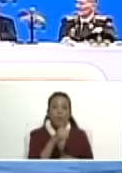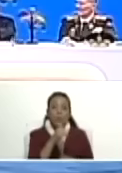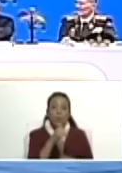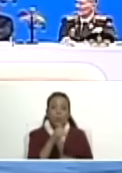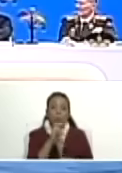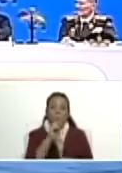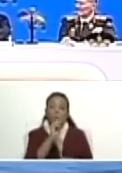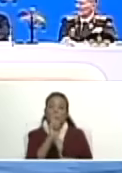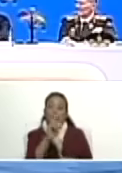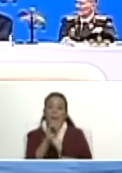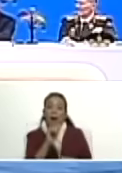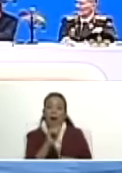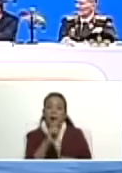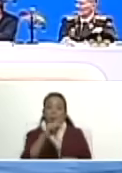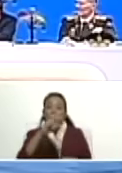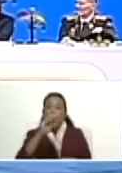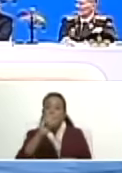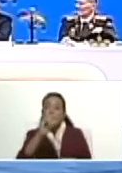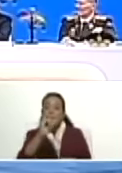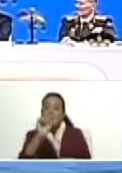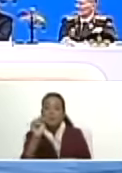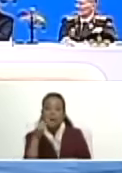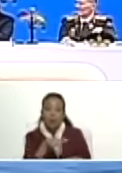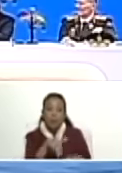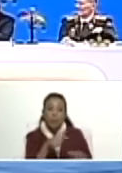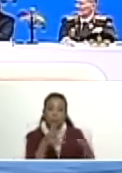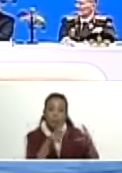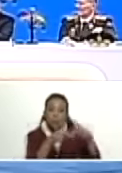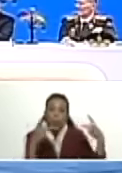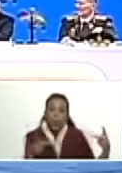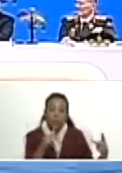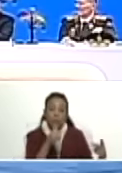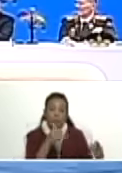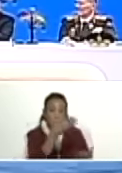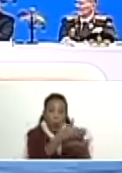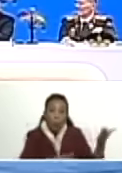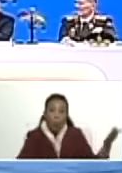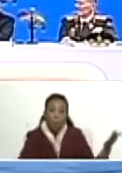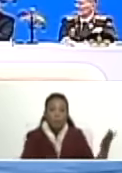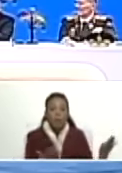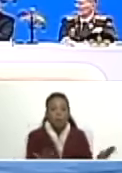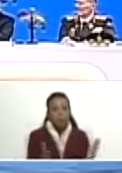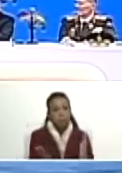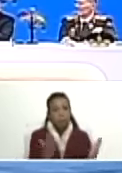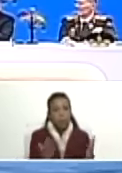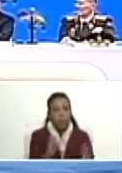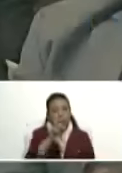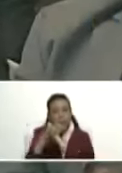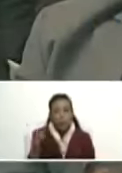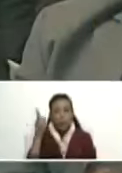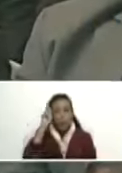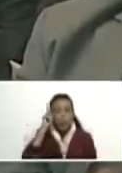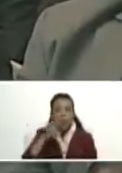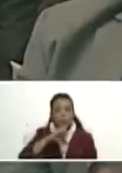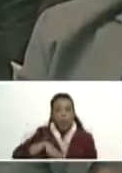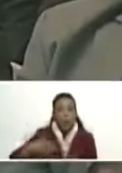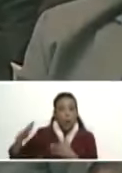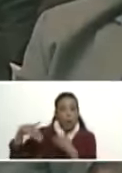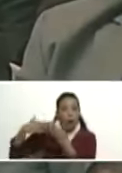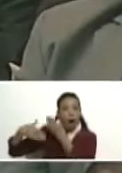otros, y en todos los periódicos y revistas, azuzaba que eso fuera lo que se hiciera. ¿Estoy en lo cierto, profesor? ¿Voy